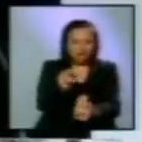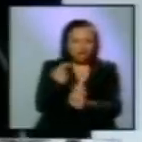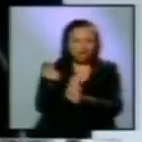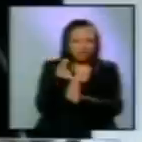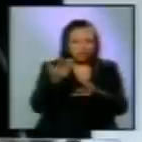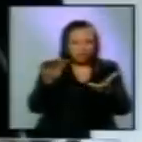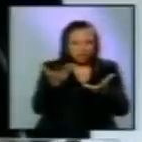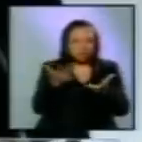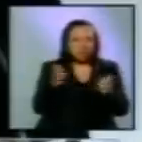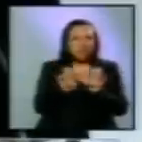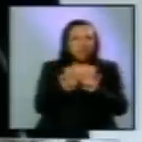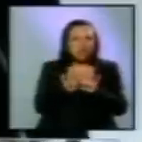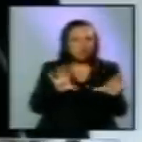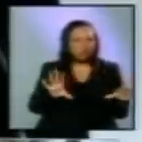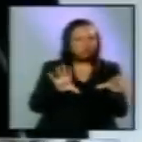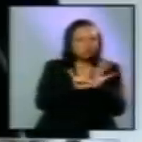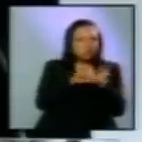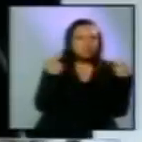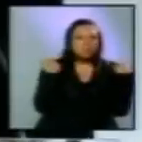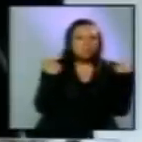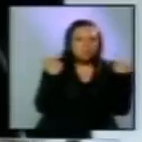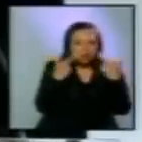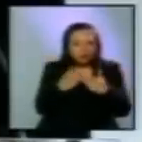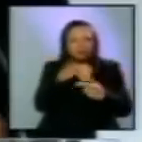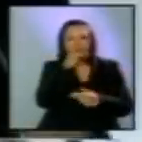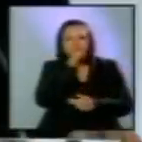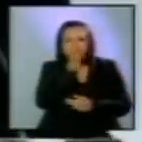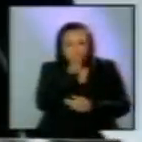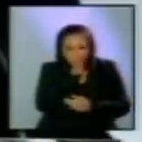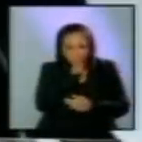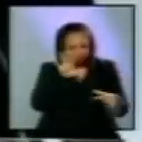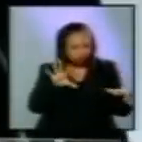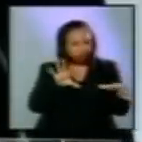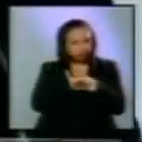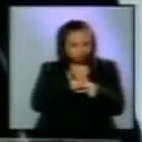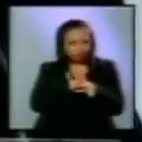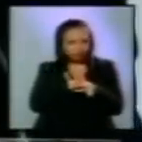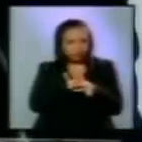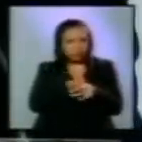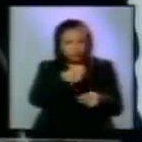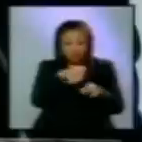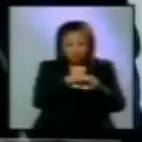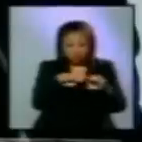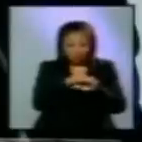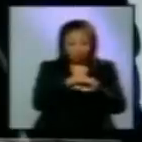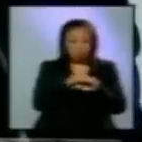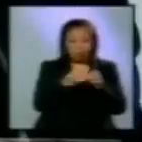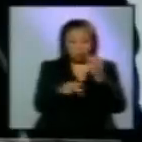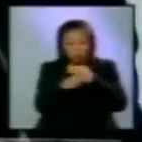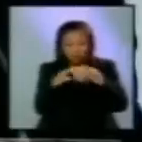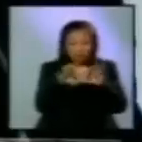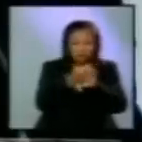hacer en acuerdo con maestros, con padres de familia, para que todo este equipo no se deteriore y